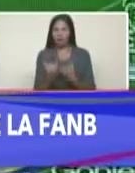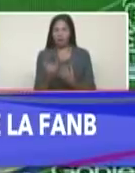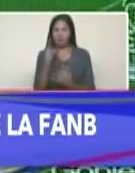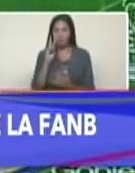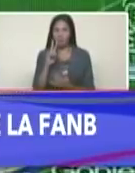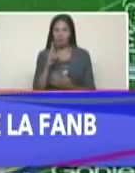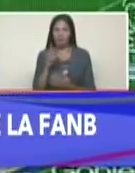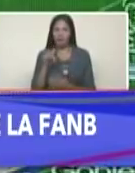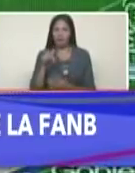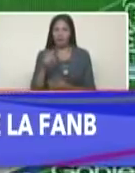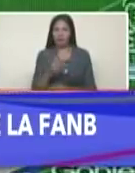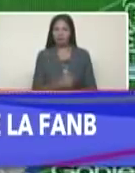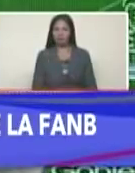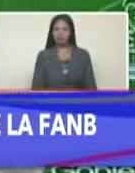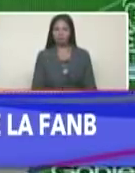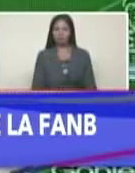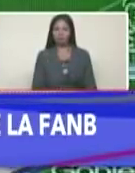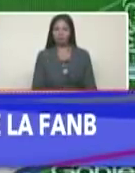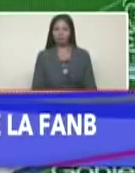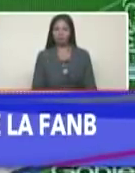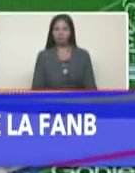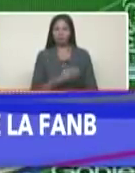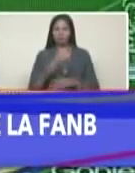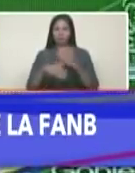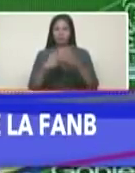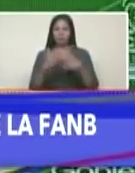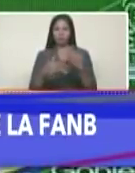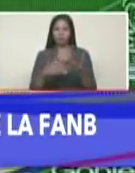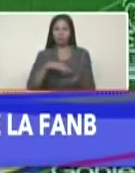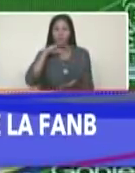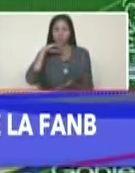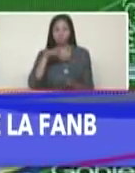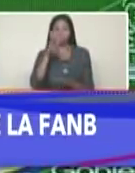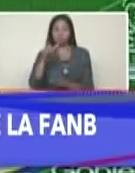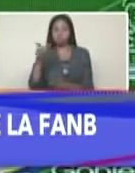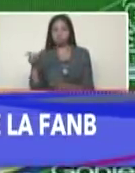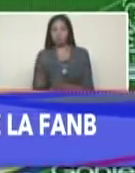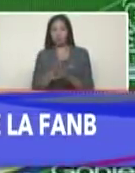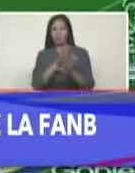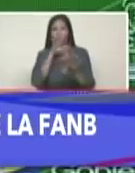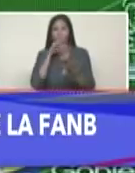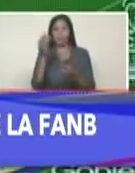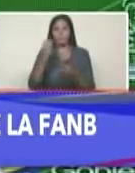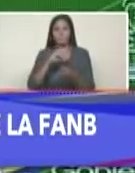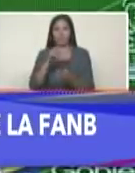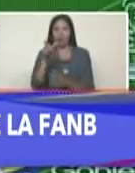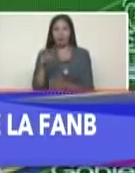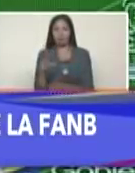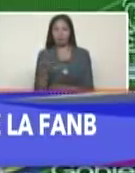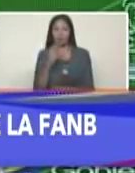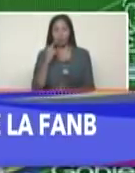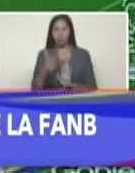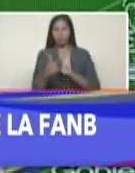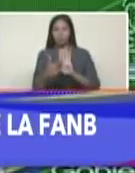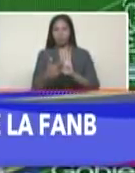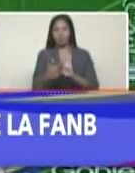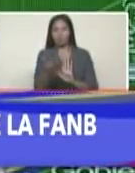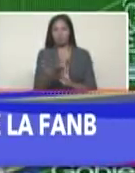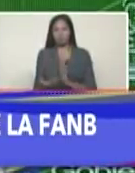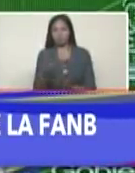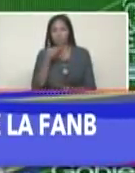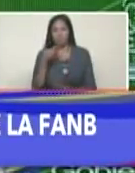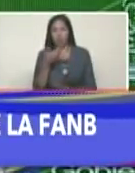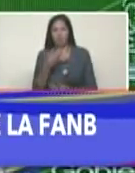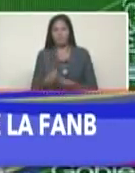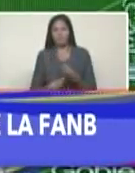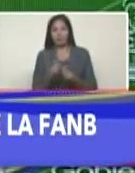esto se va a poner de bote en bote, se va a poner full. Y además es un ejemplo de primer nivel